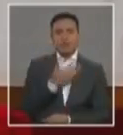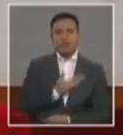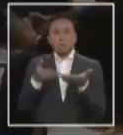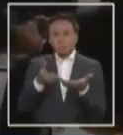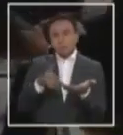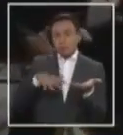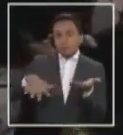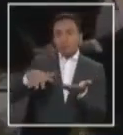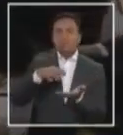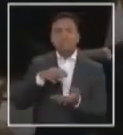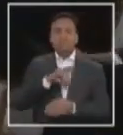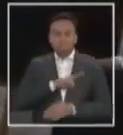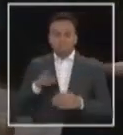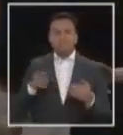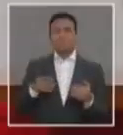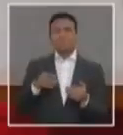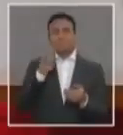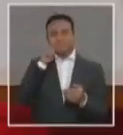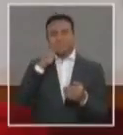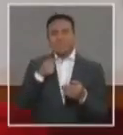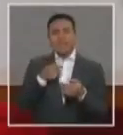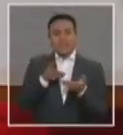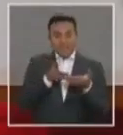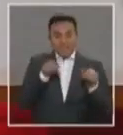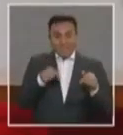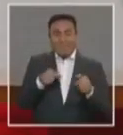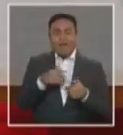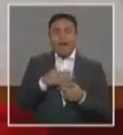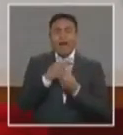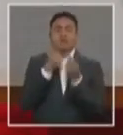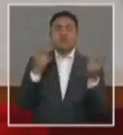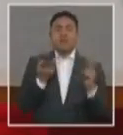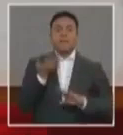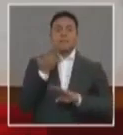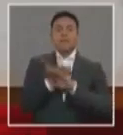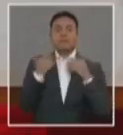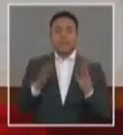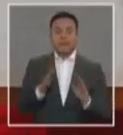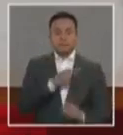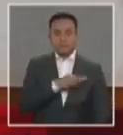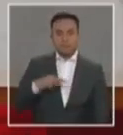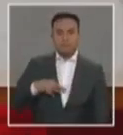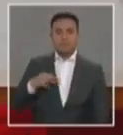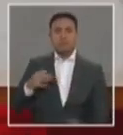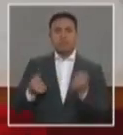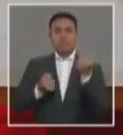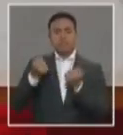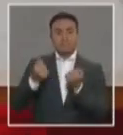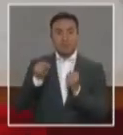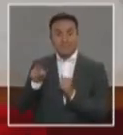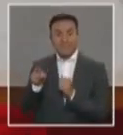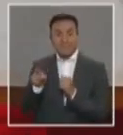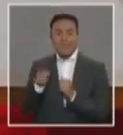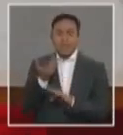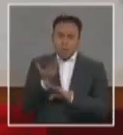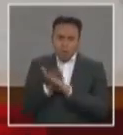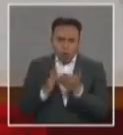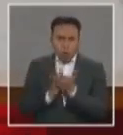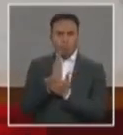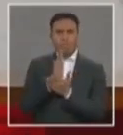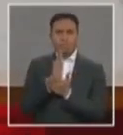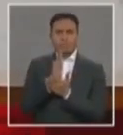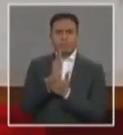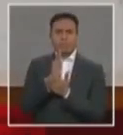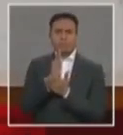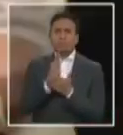licitación y diseño la ruta pied Monte que también va a venir de alguna manera a la ruta 160